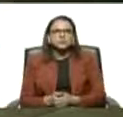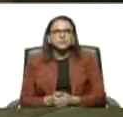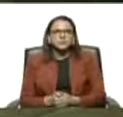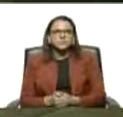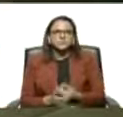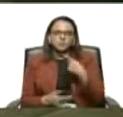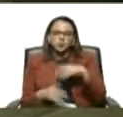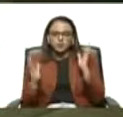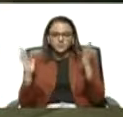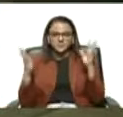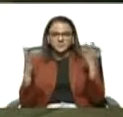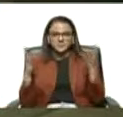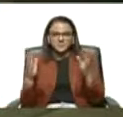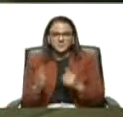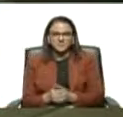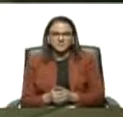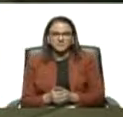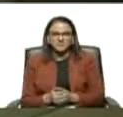Y con ello